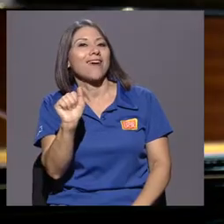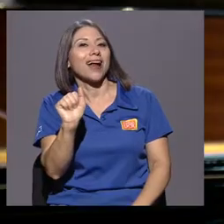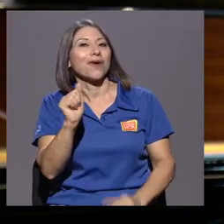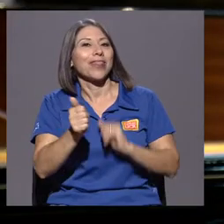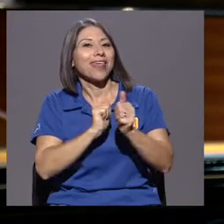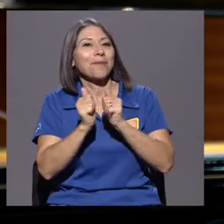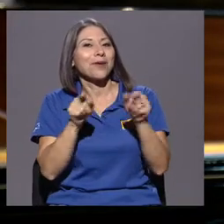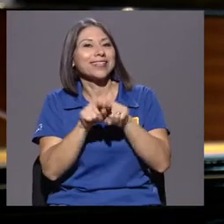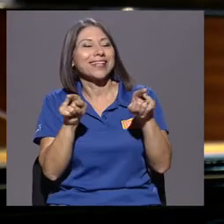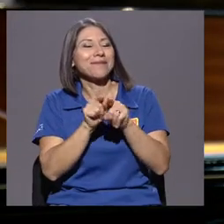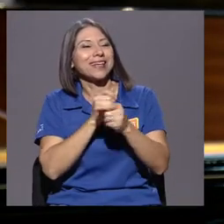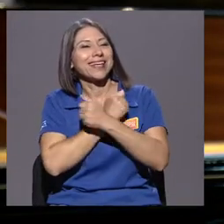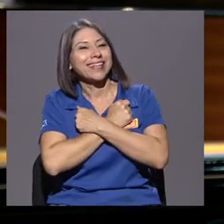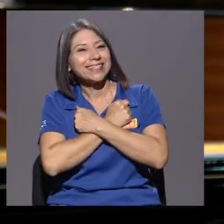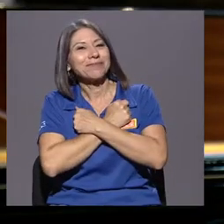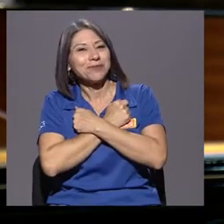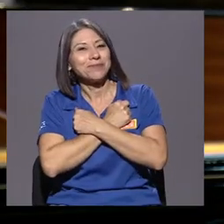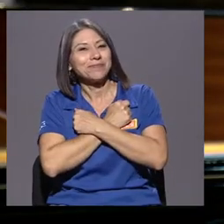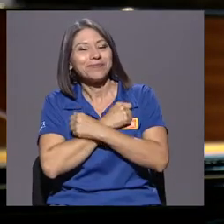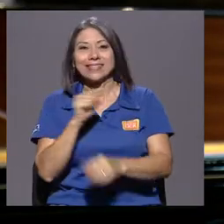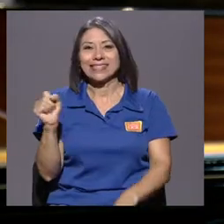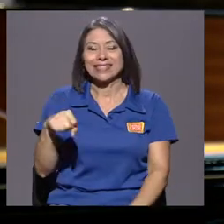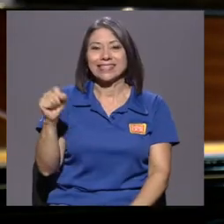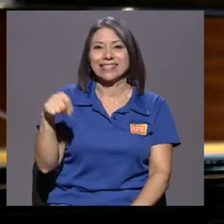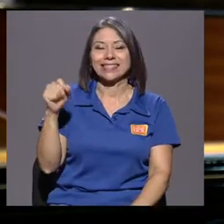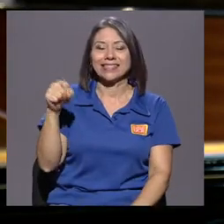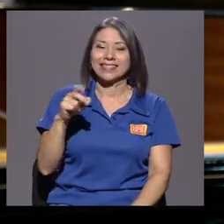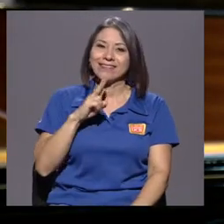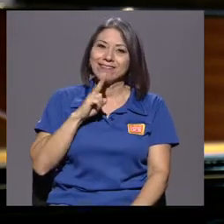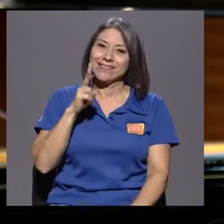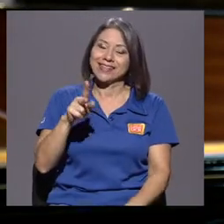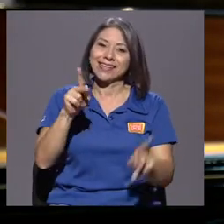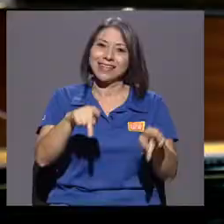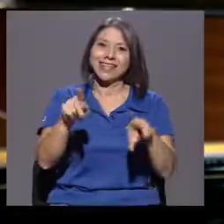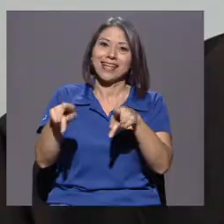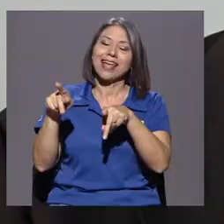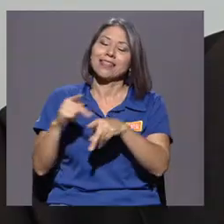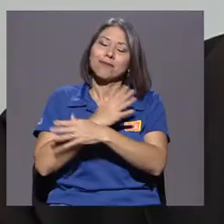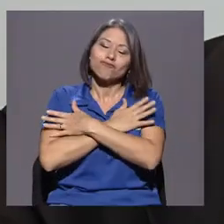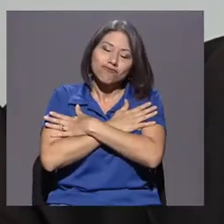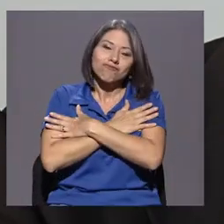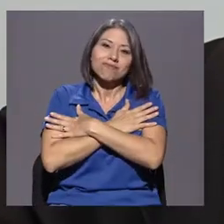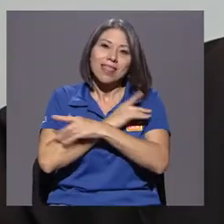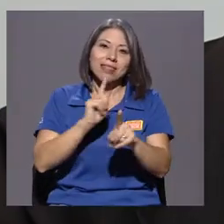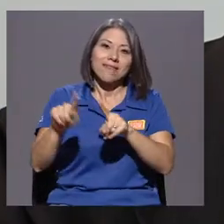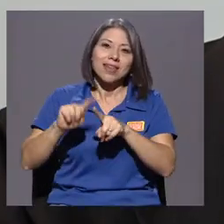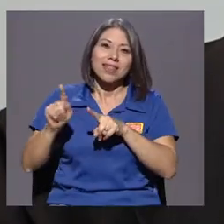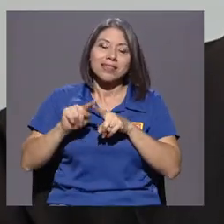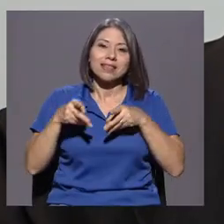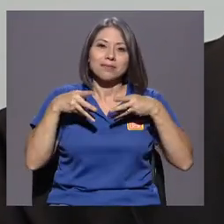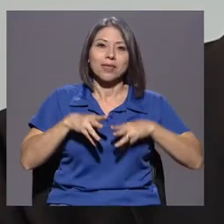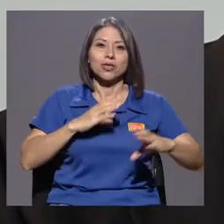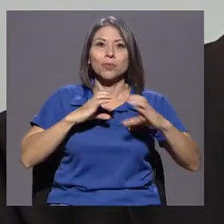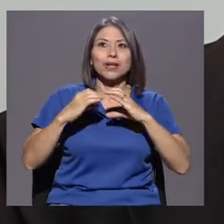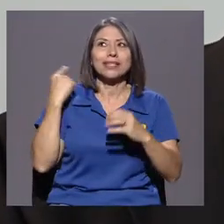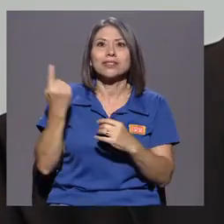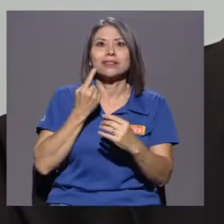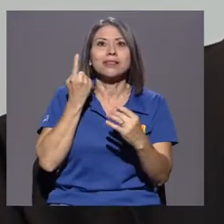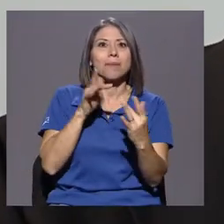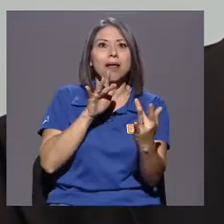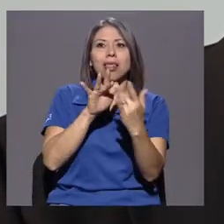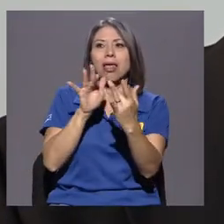en realidad entre muy muy estimada en diferentes medios de comunicación encontramos siempre don jack